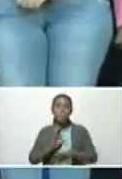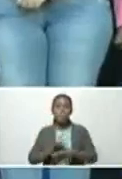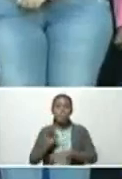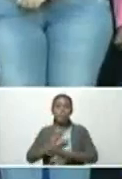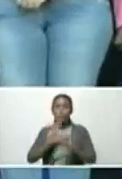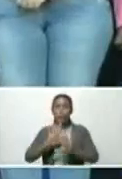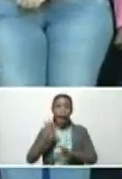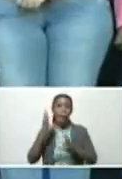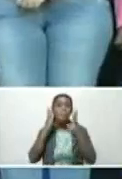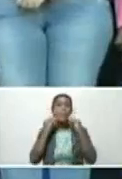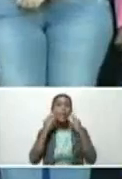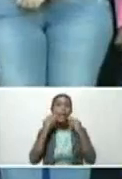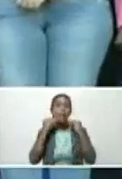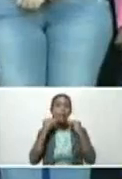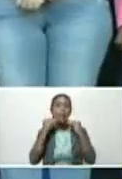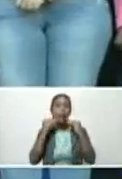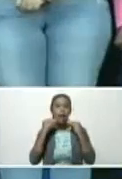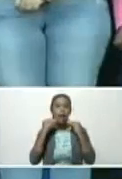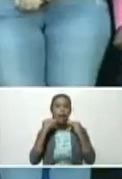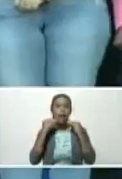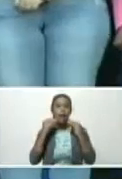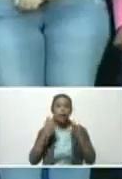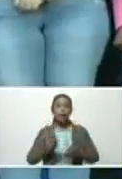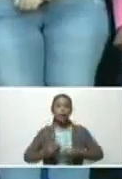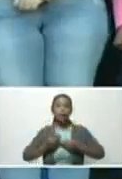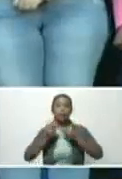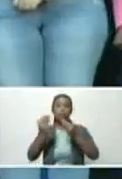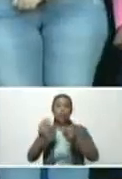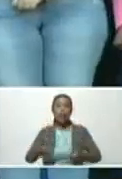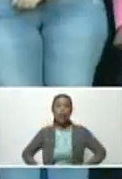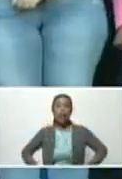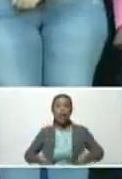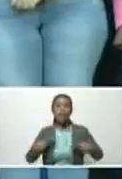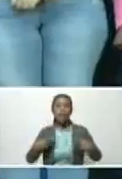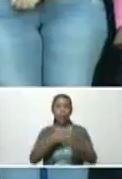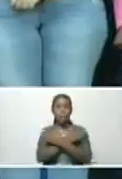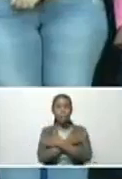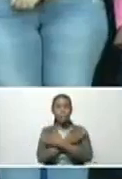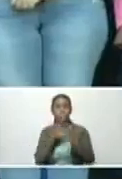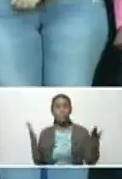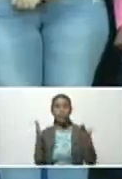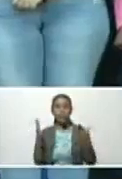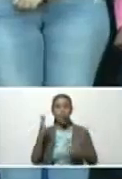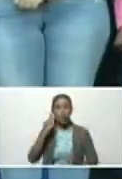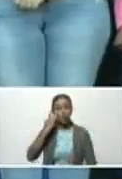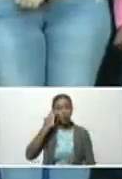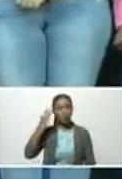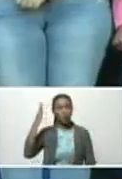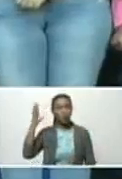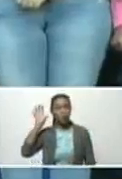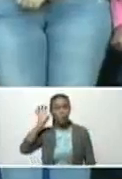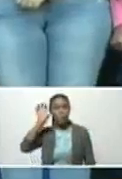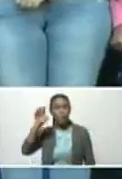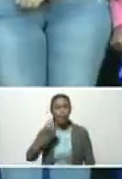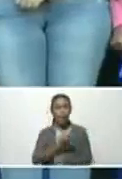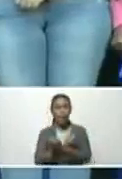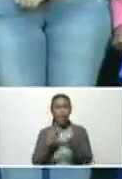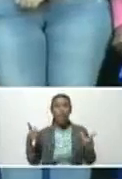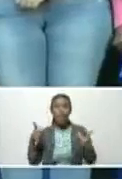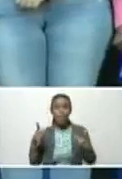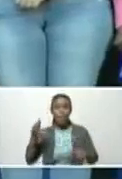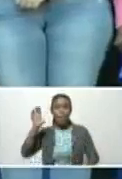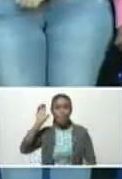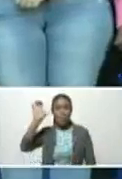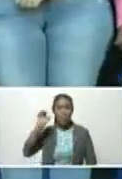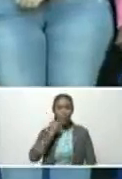edad y que le entregamos nuestra vida a un sueño de patria libre, de